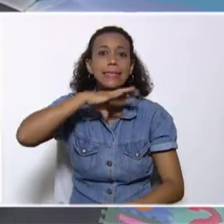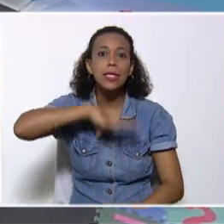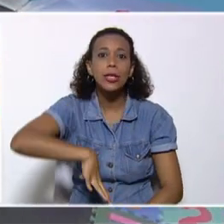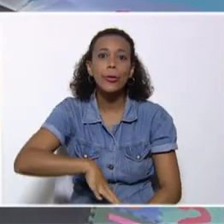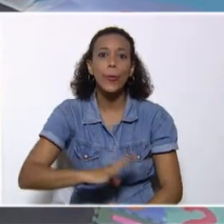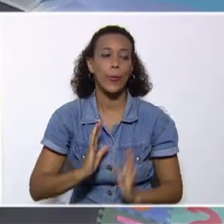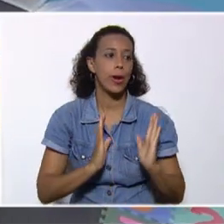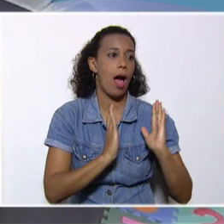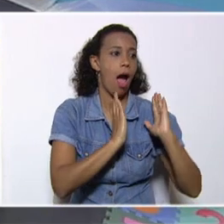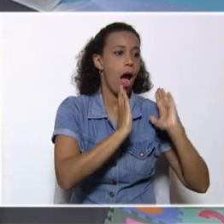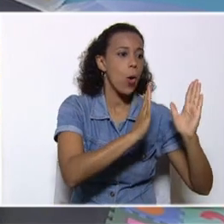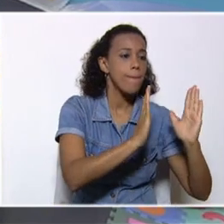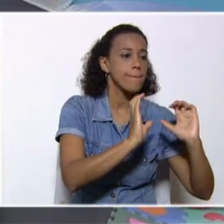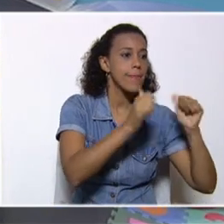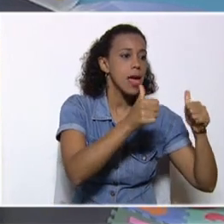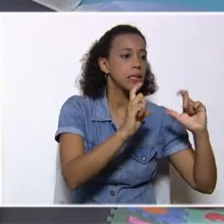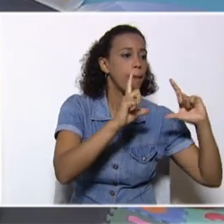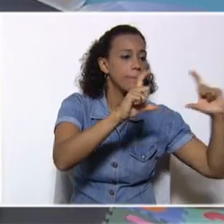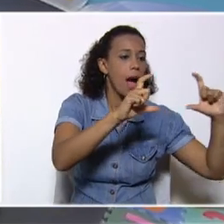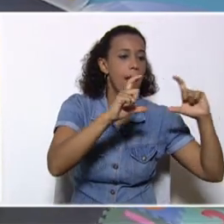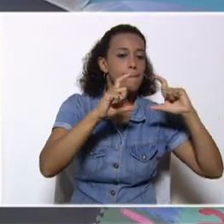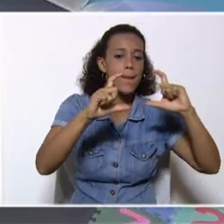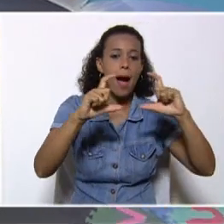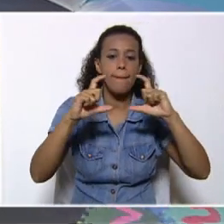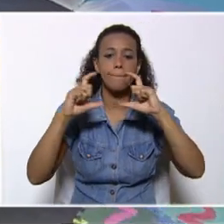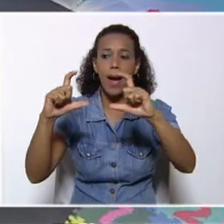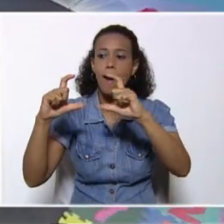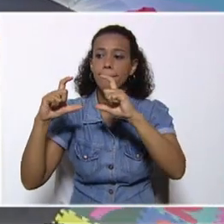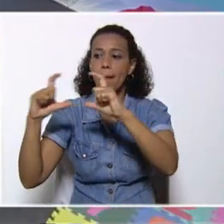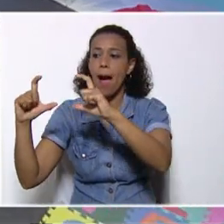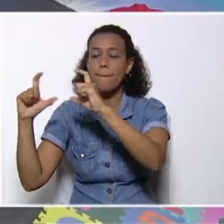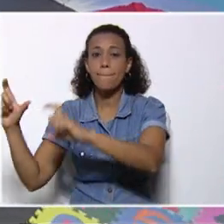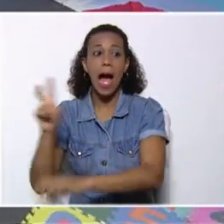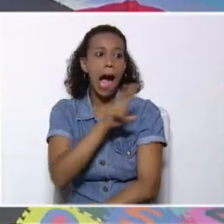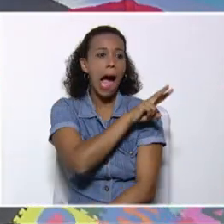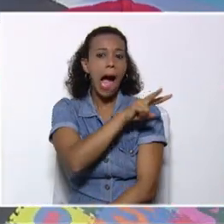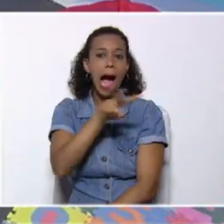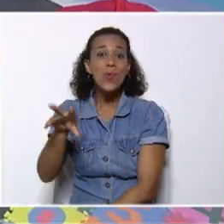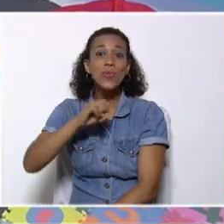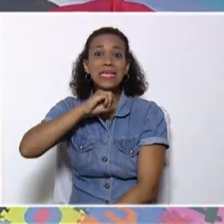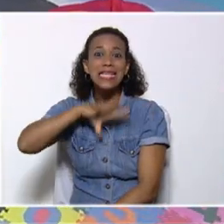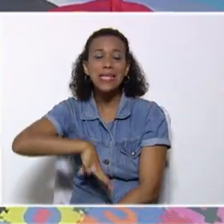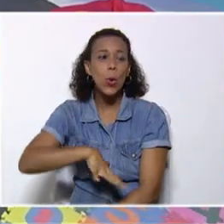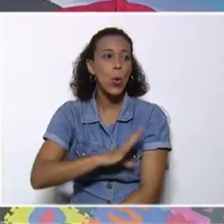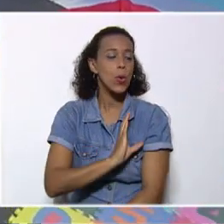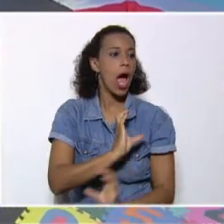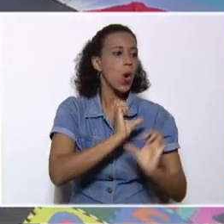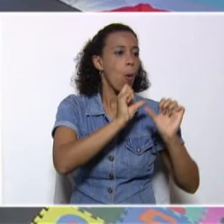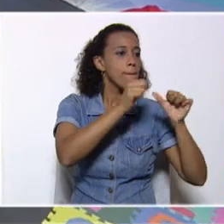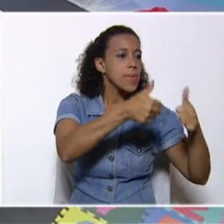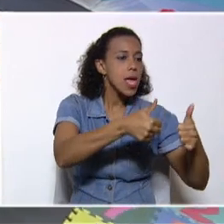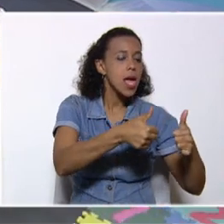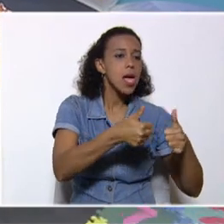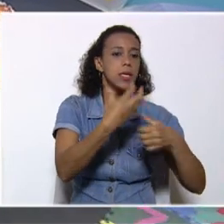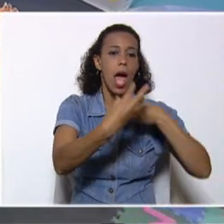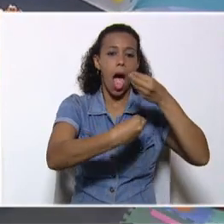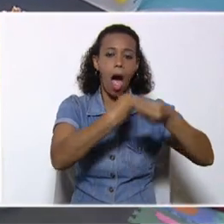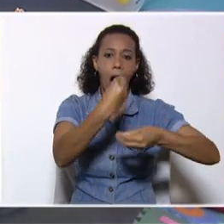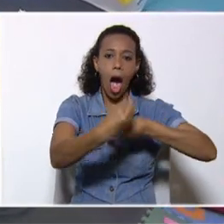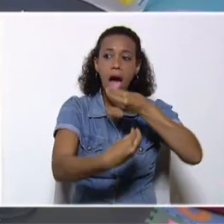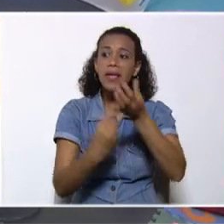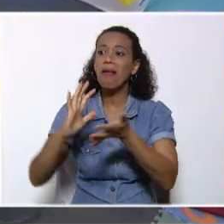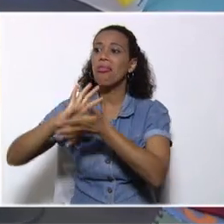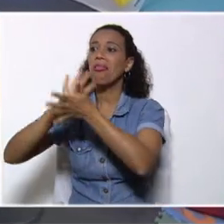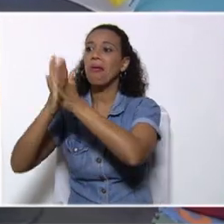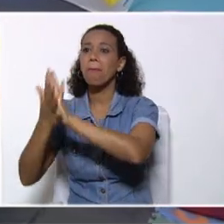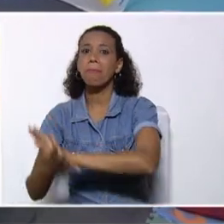pueda estar construyendo una narración, haciendo una secuencia de imágenes